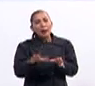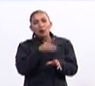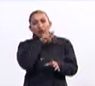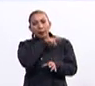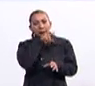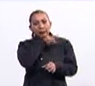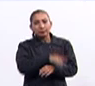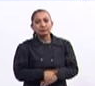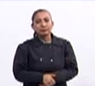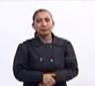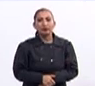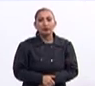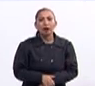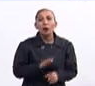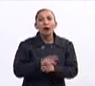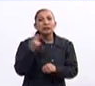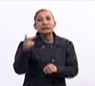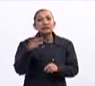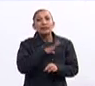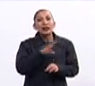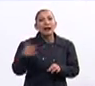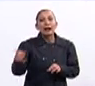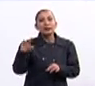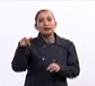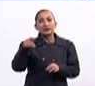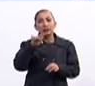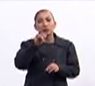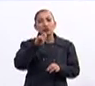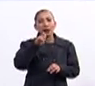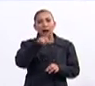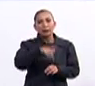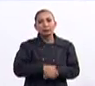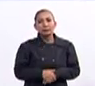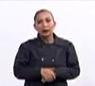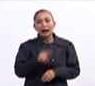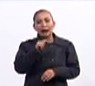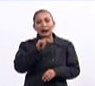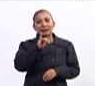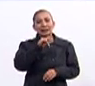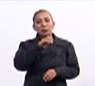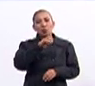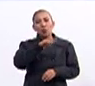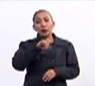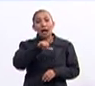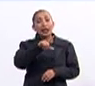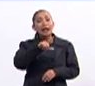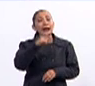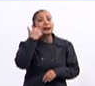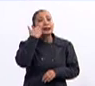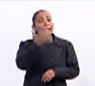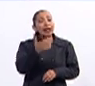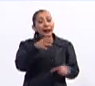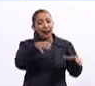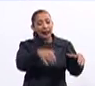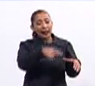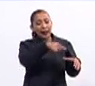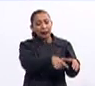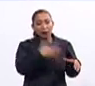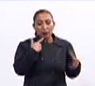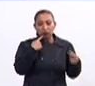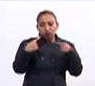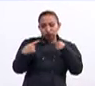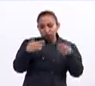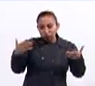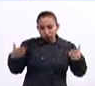muy rápida, ¿cuál es el papel general del papel tribunal? Pues el papel del tribunal justamente es tratar de conciliar